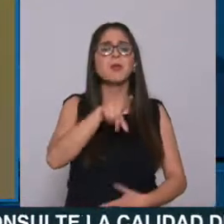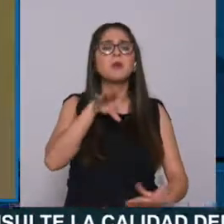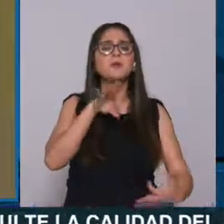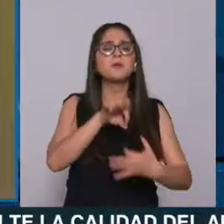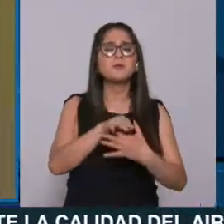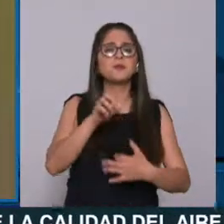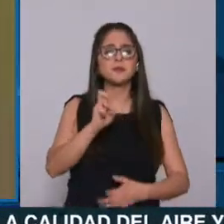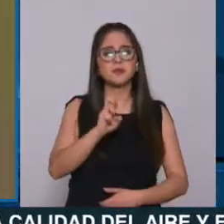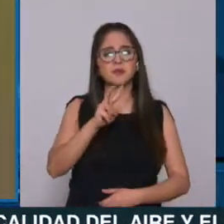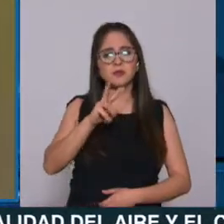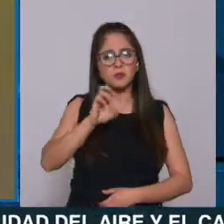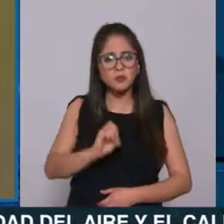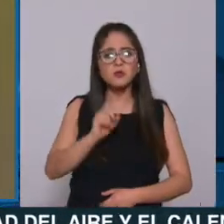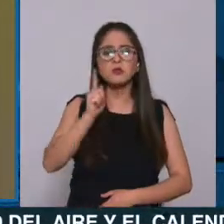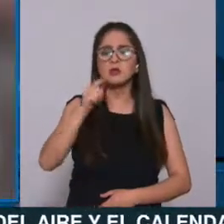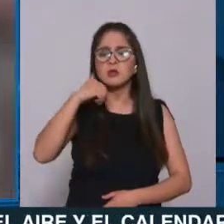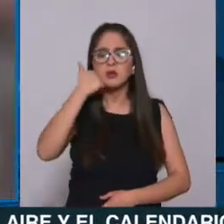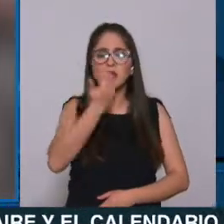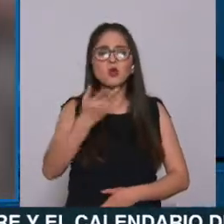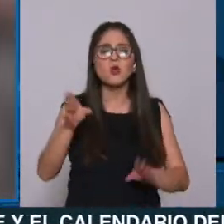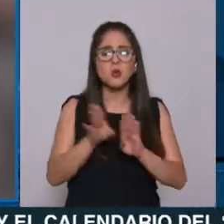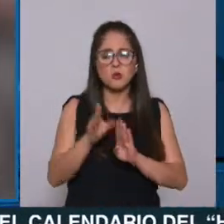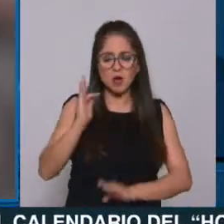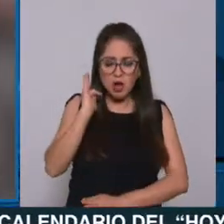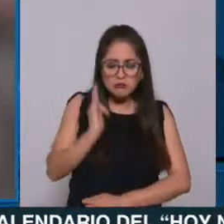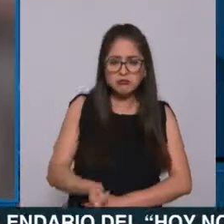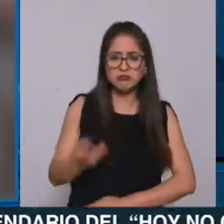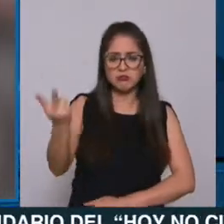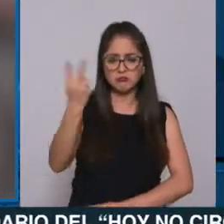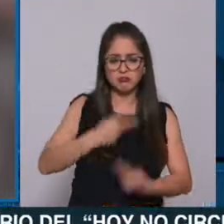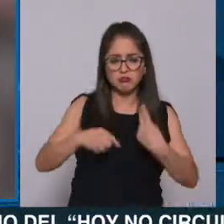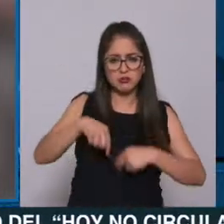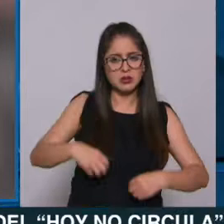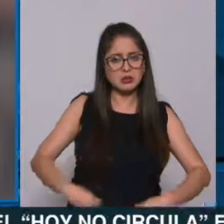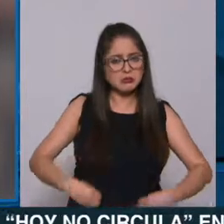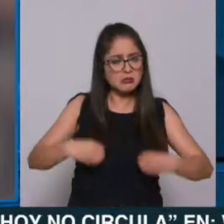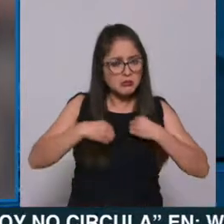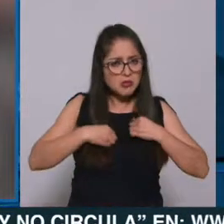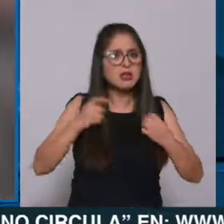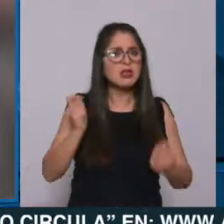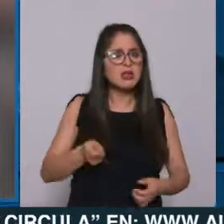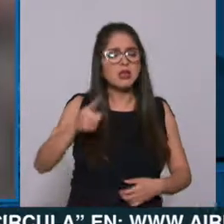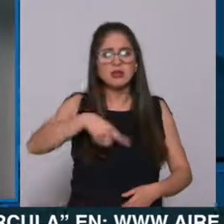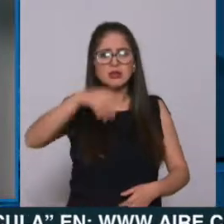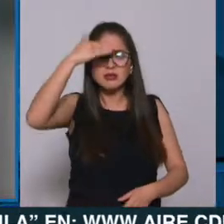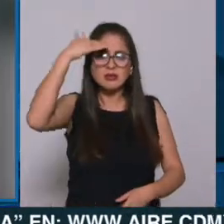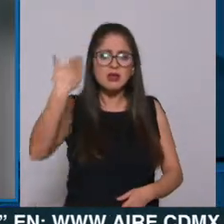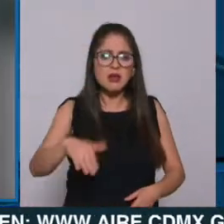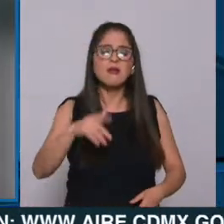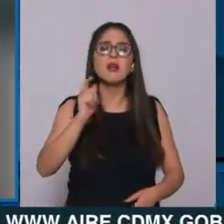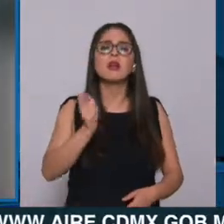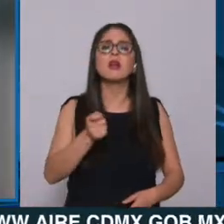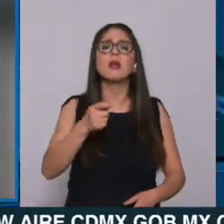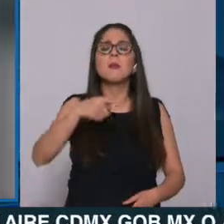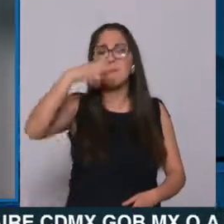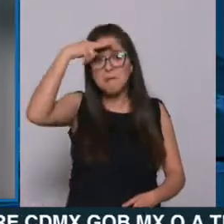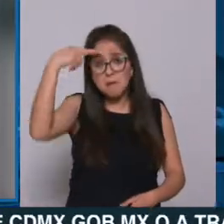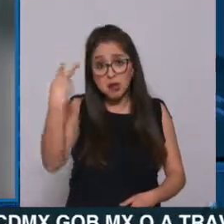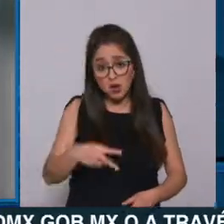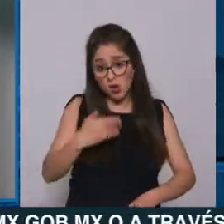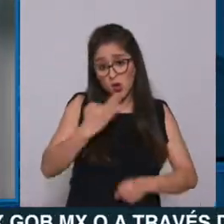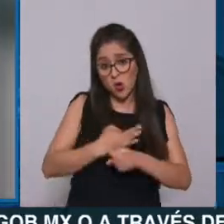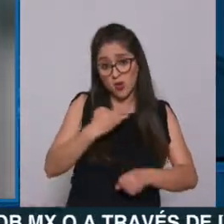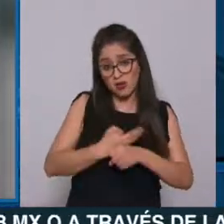Evo Morales para aceptar, digamos, este asilo, pues es una cuestión estratégica. Recordemos pues que el caso de México, pues aunque estamos